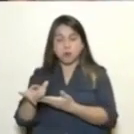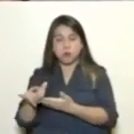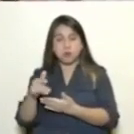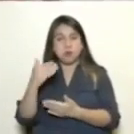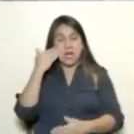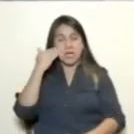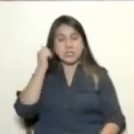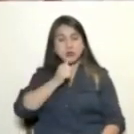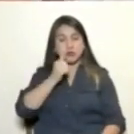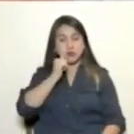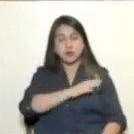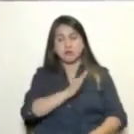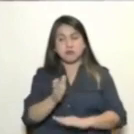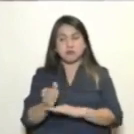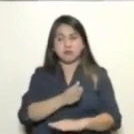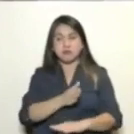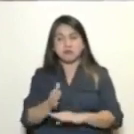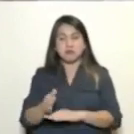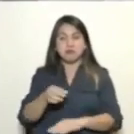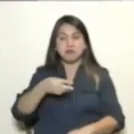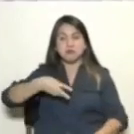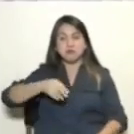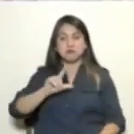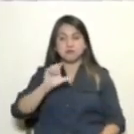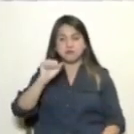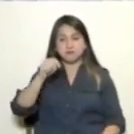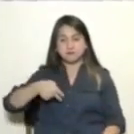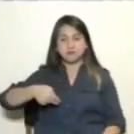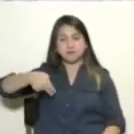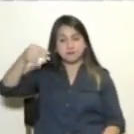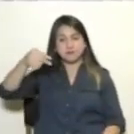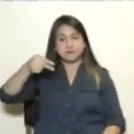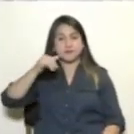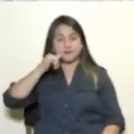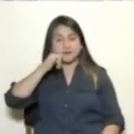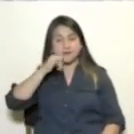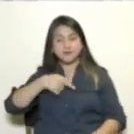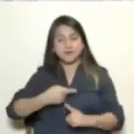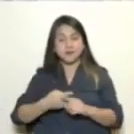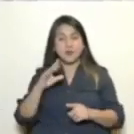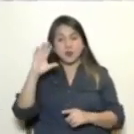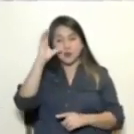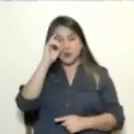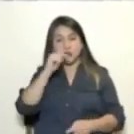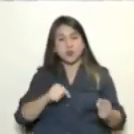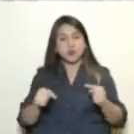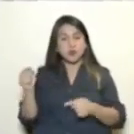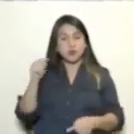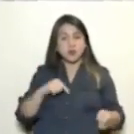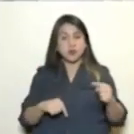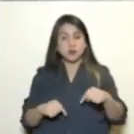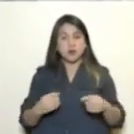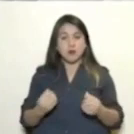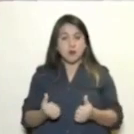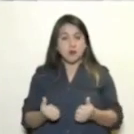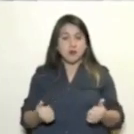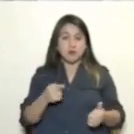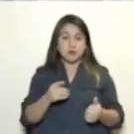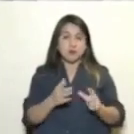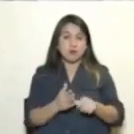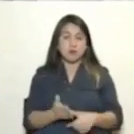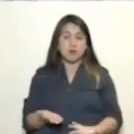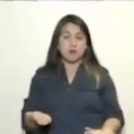medio, todos los días, a Milán, al norte de Italia, por el turismo. Bueno, eso es lo que se demoró.